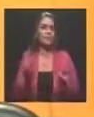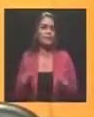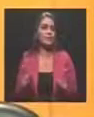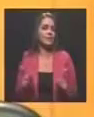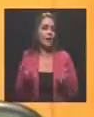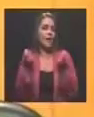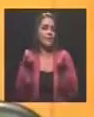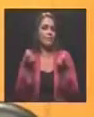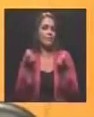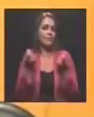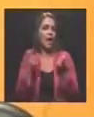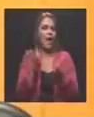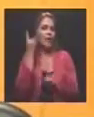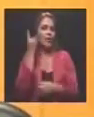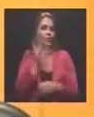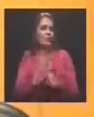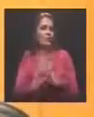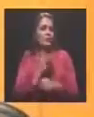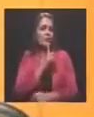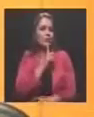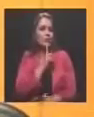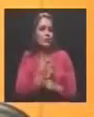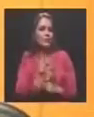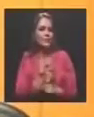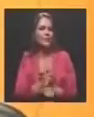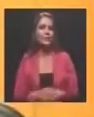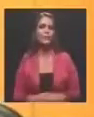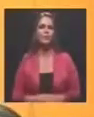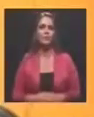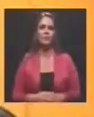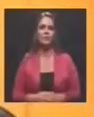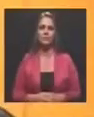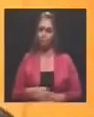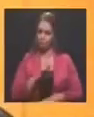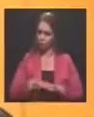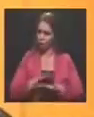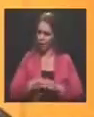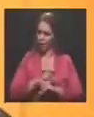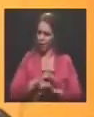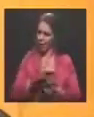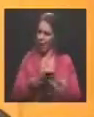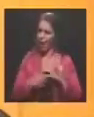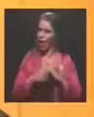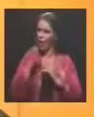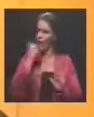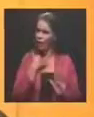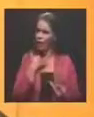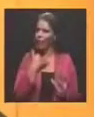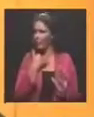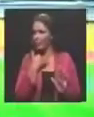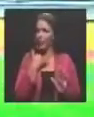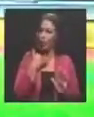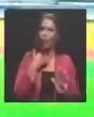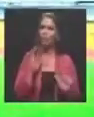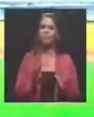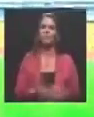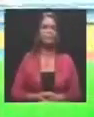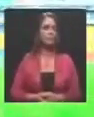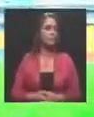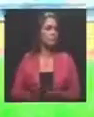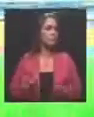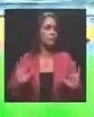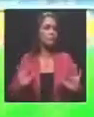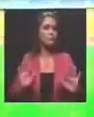salvar en situaciones absolutamente claras de errores obvios,